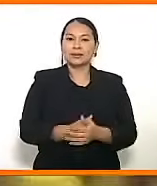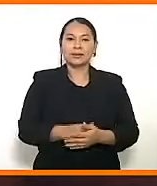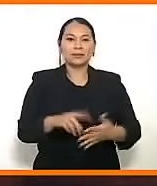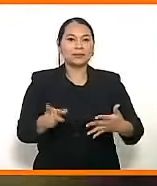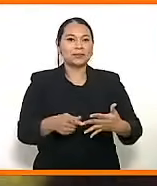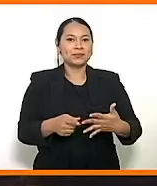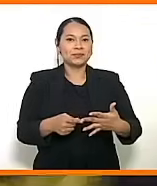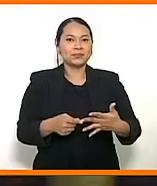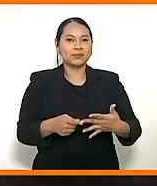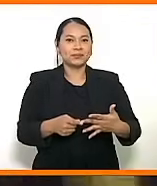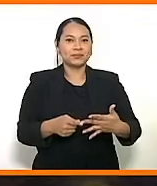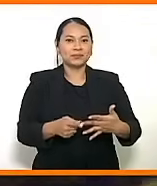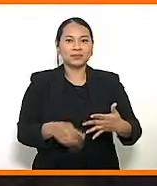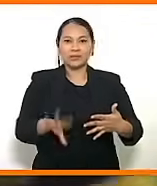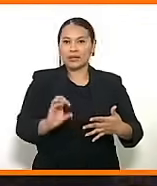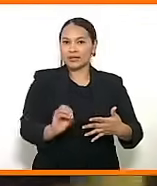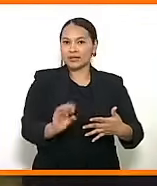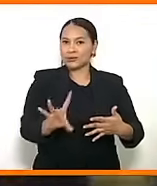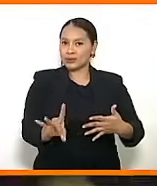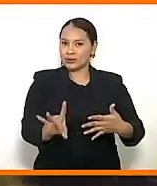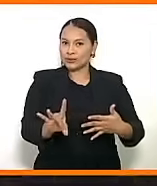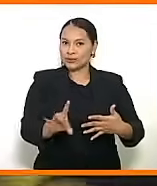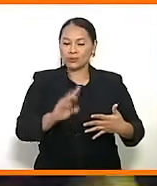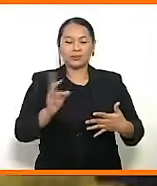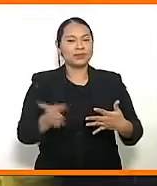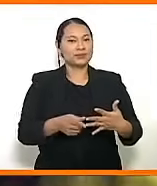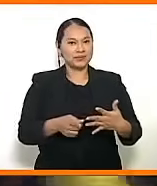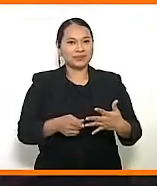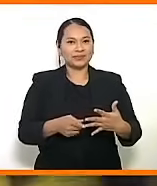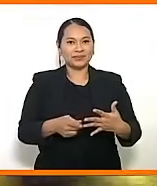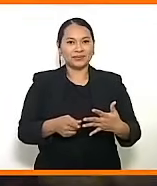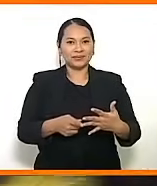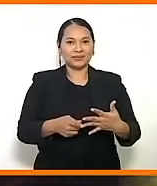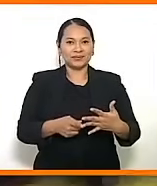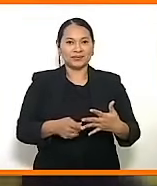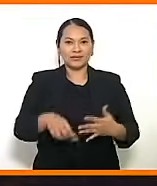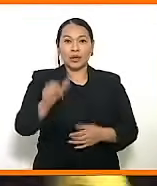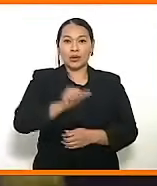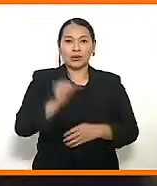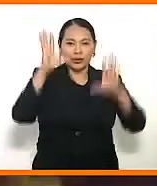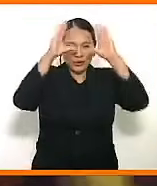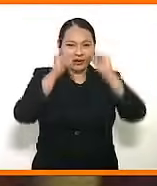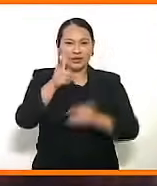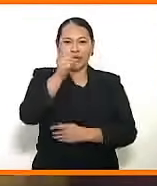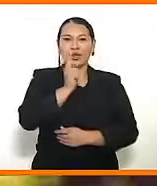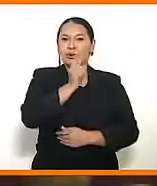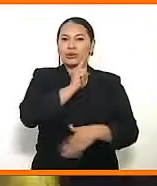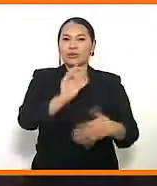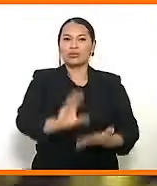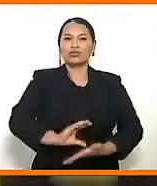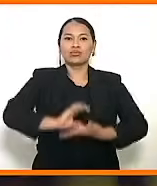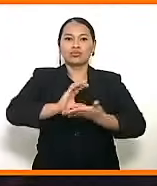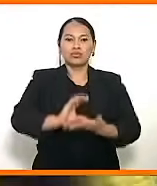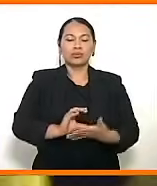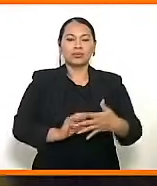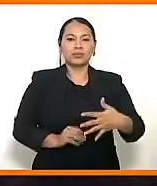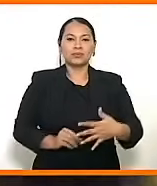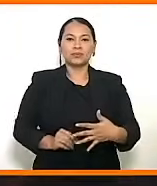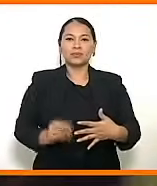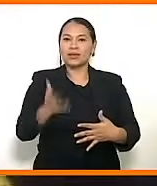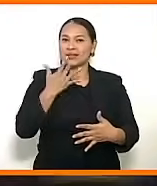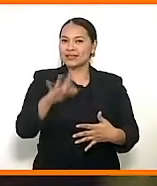es el 08, cuarto número millonario en esta noche de Loto Super Premio. Y este es,